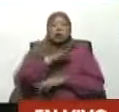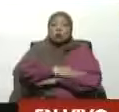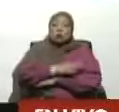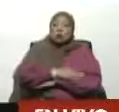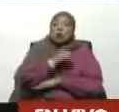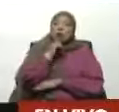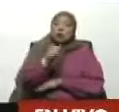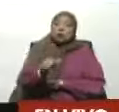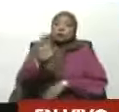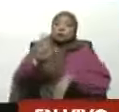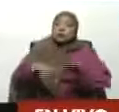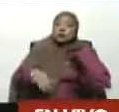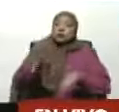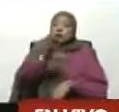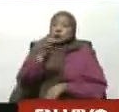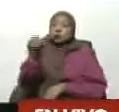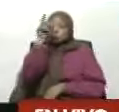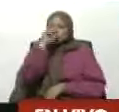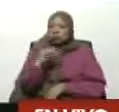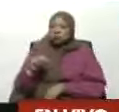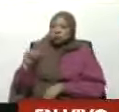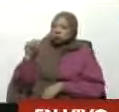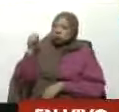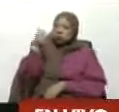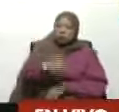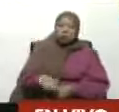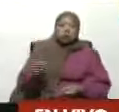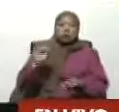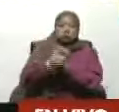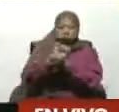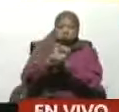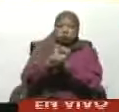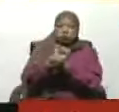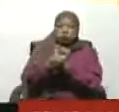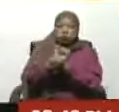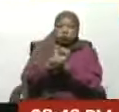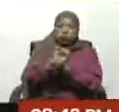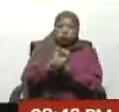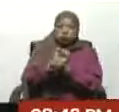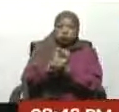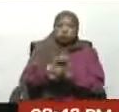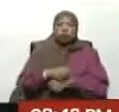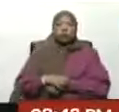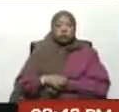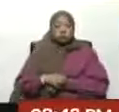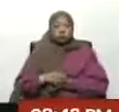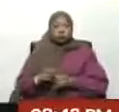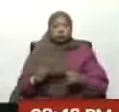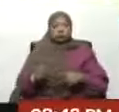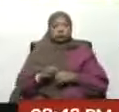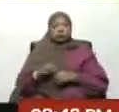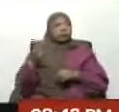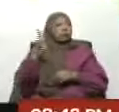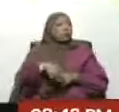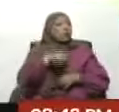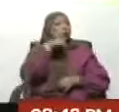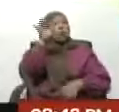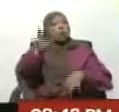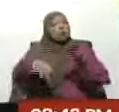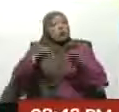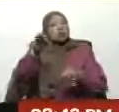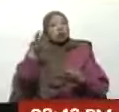lamentar 500 años. Bandidos terroristas. Aquí va a haber autoridad. Aquí va a haber justicia.